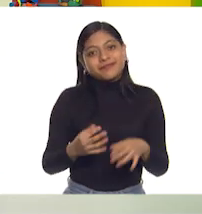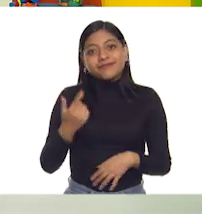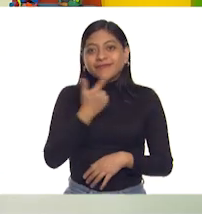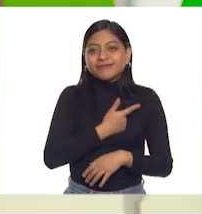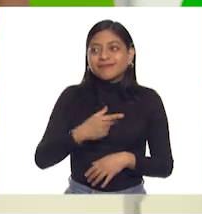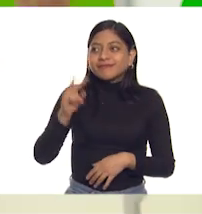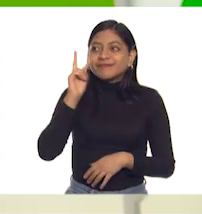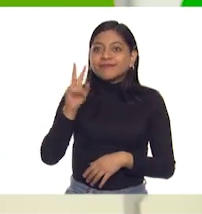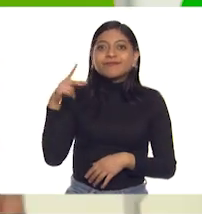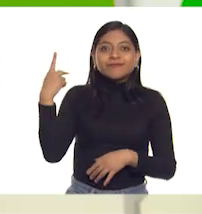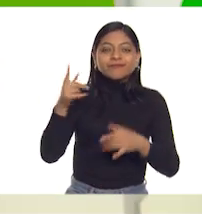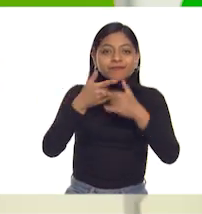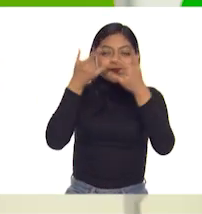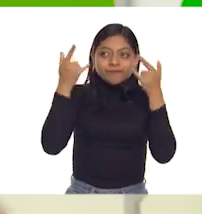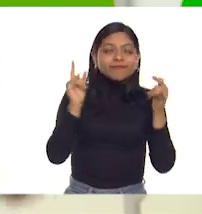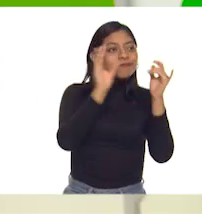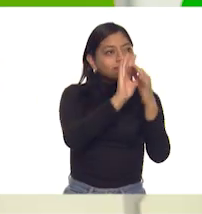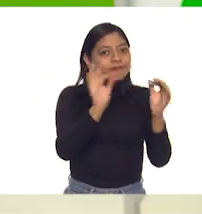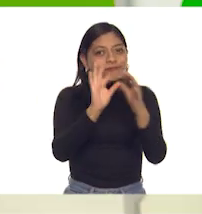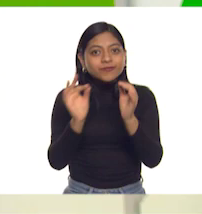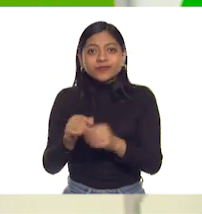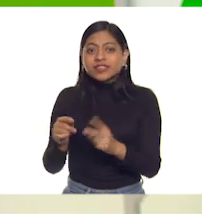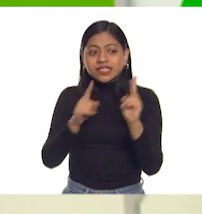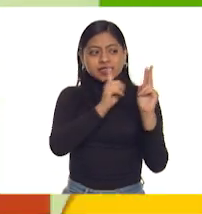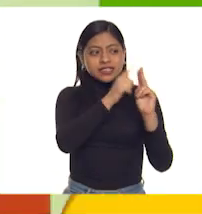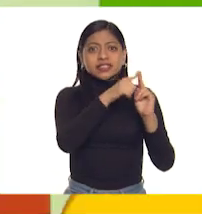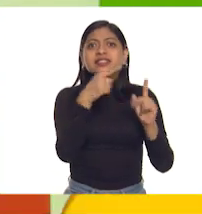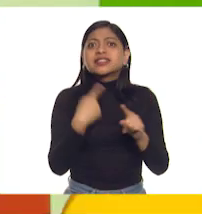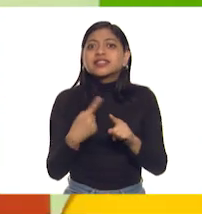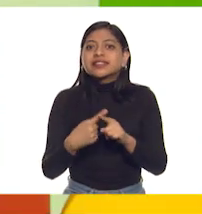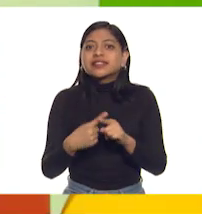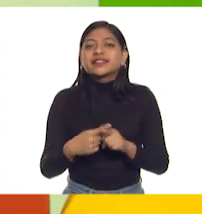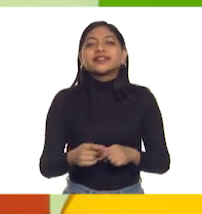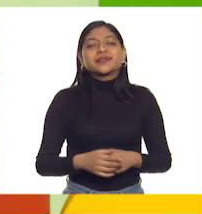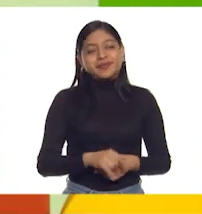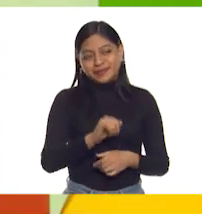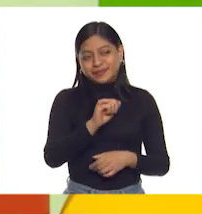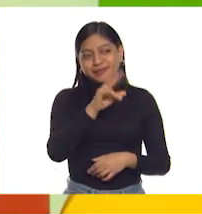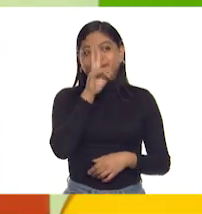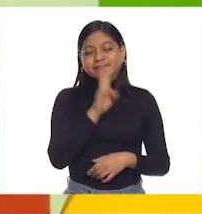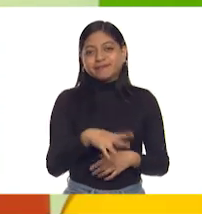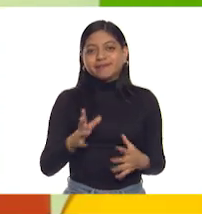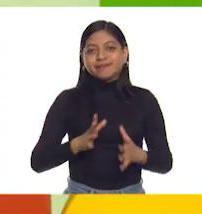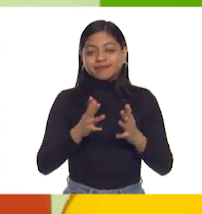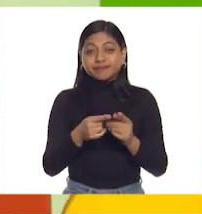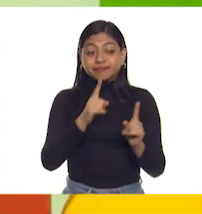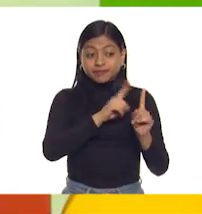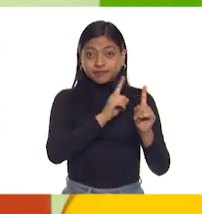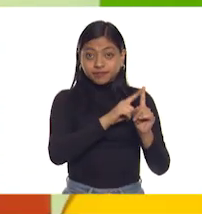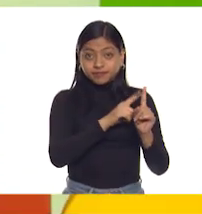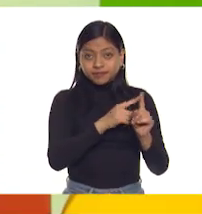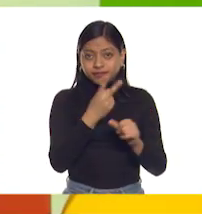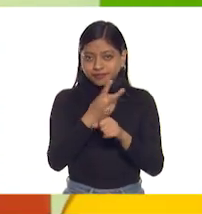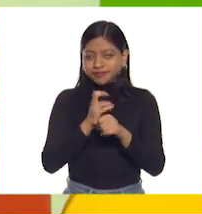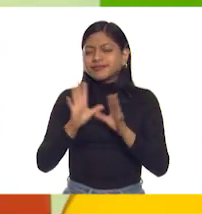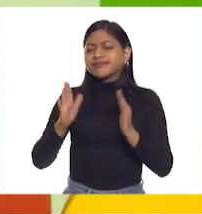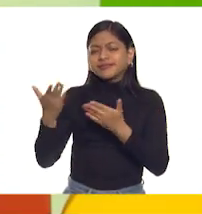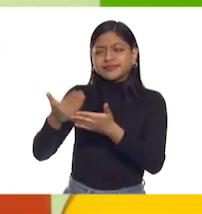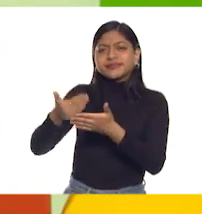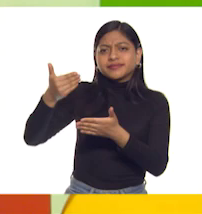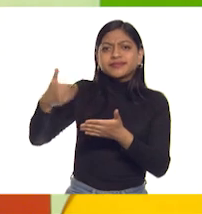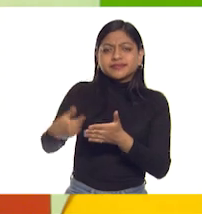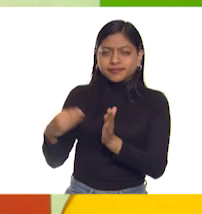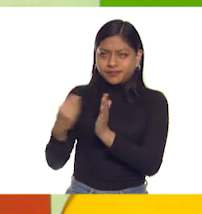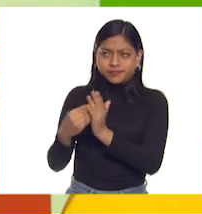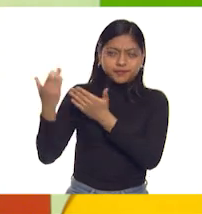encanta la manera en la que narran historias. ¿Quiénes son? Así es, uno de nuestros invitados ya nos había acompañado